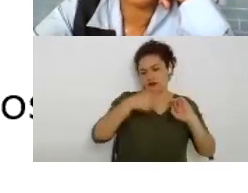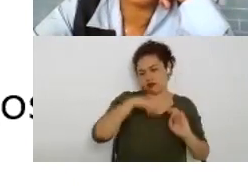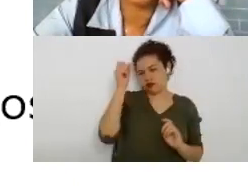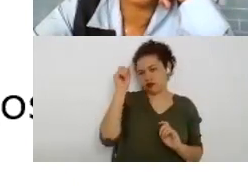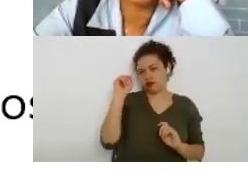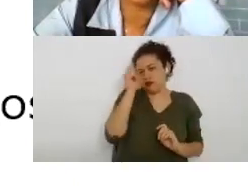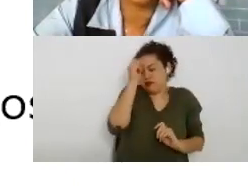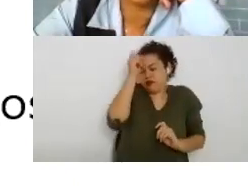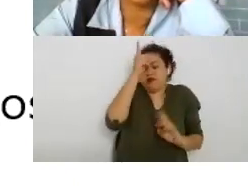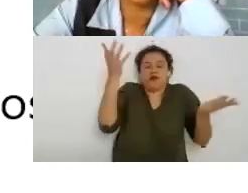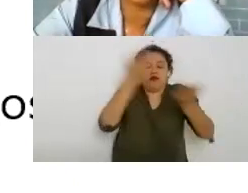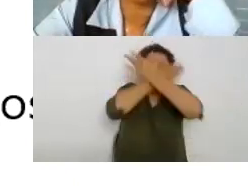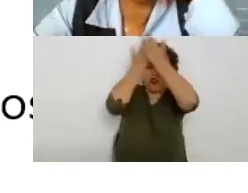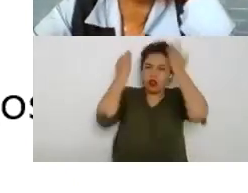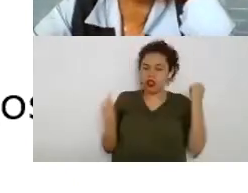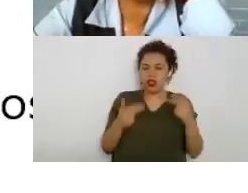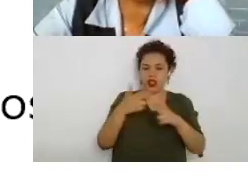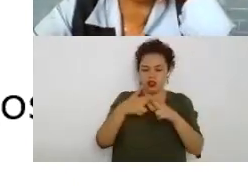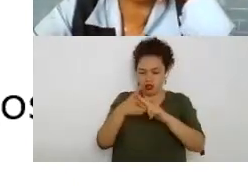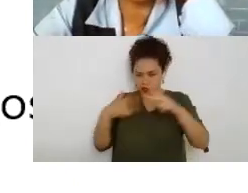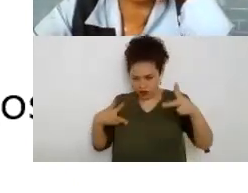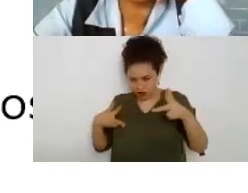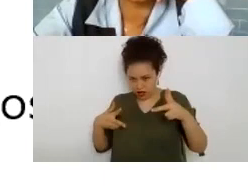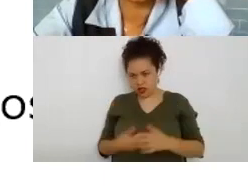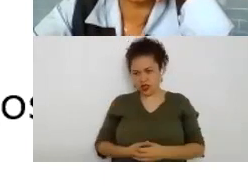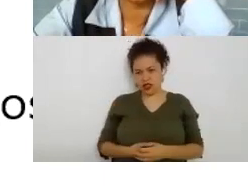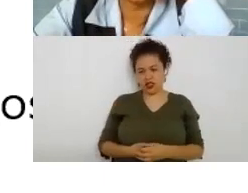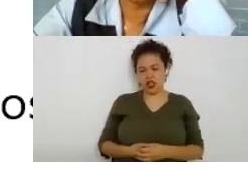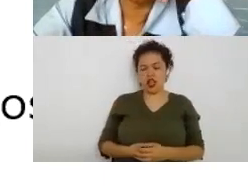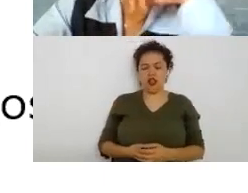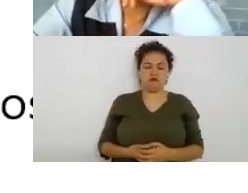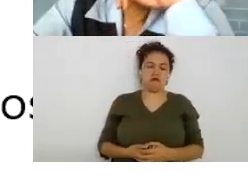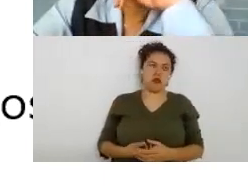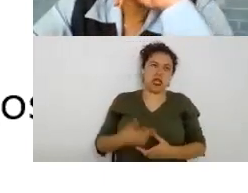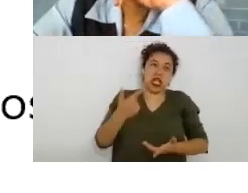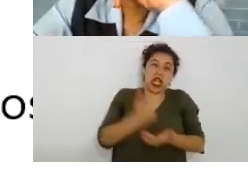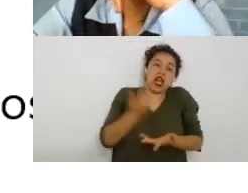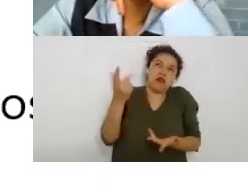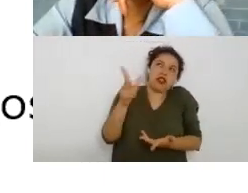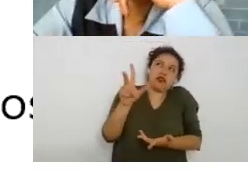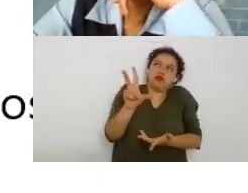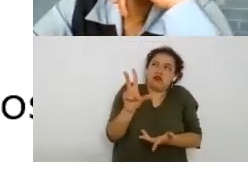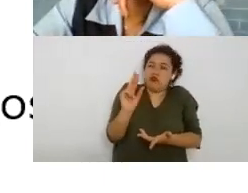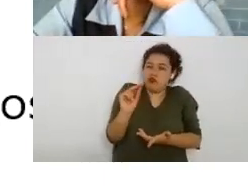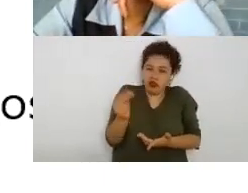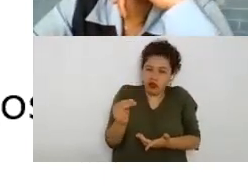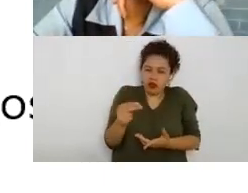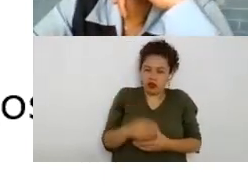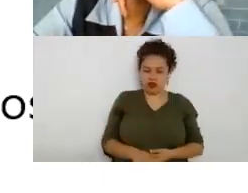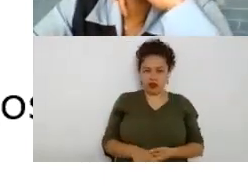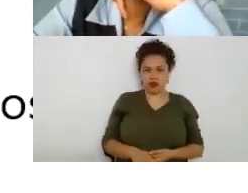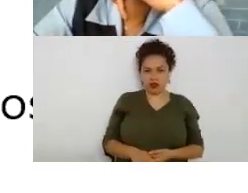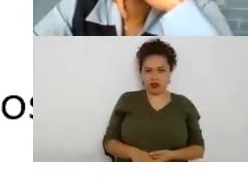ejemplo, una fractura, ¿no? Que no es de gravedad, pero pues sí